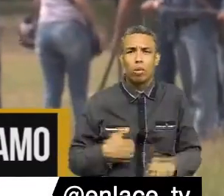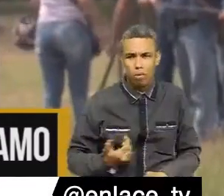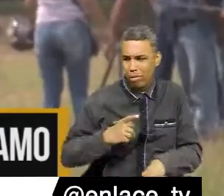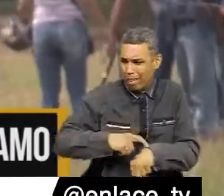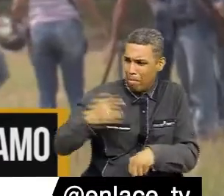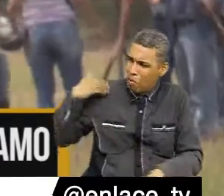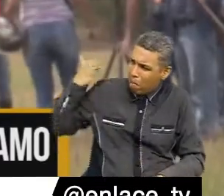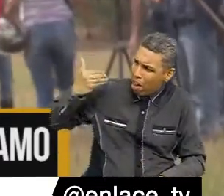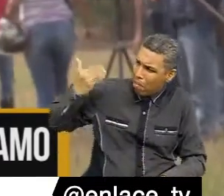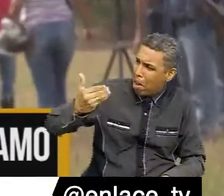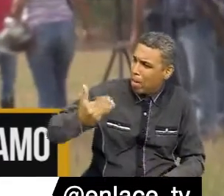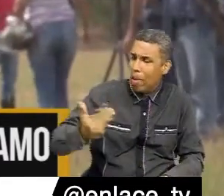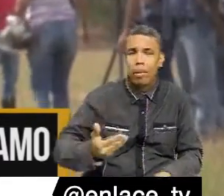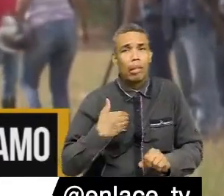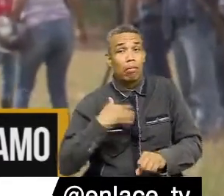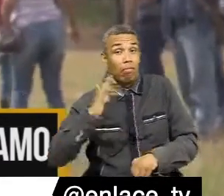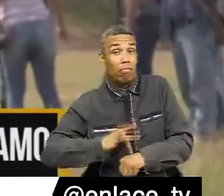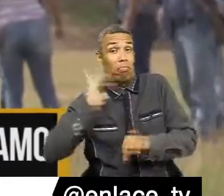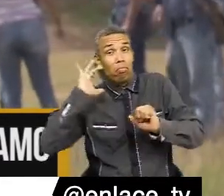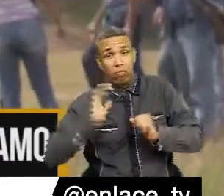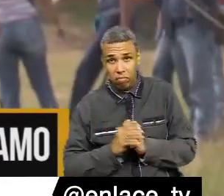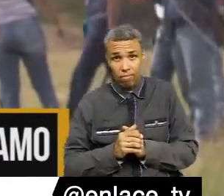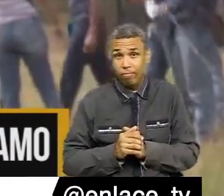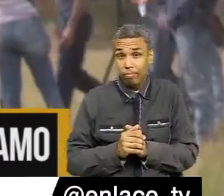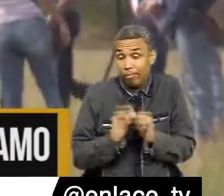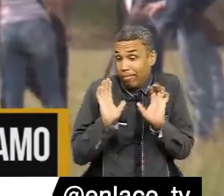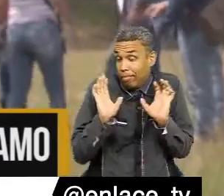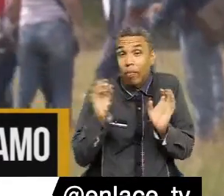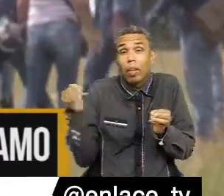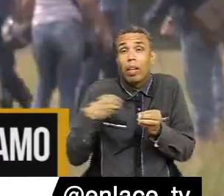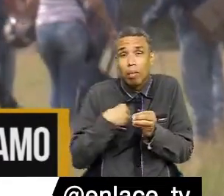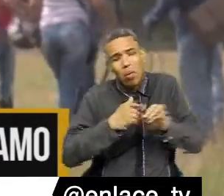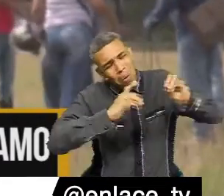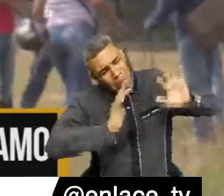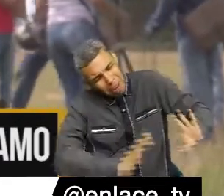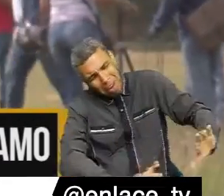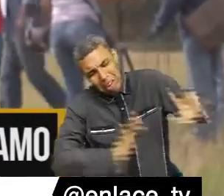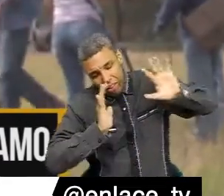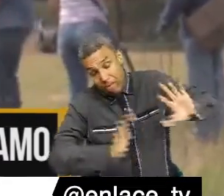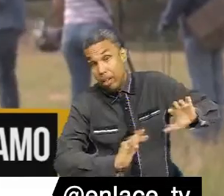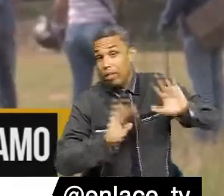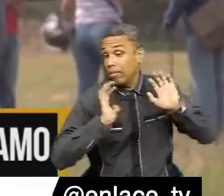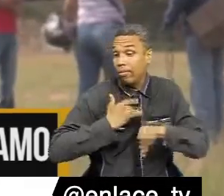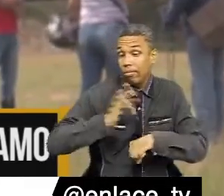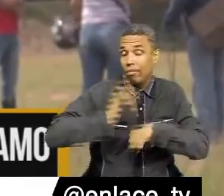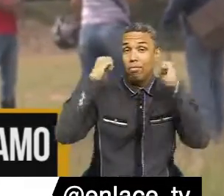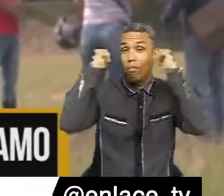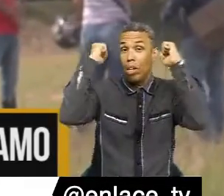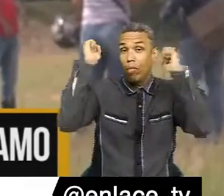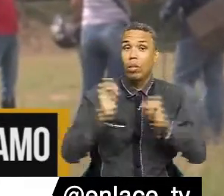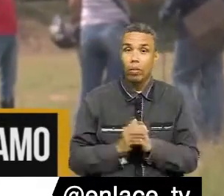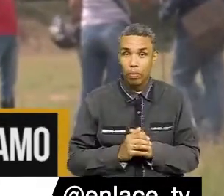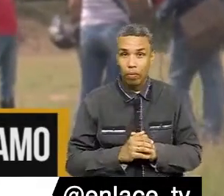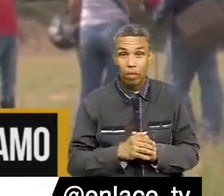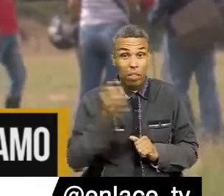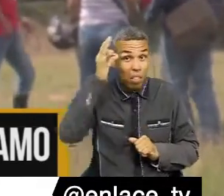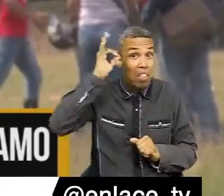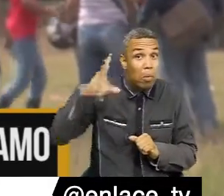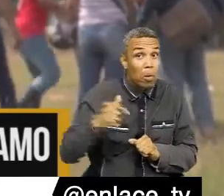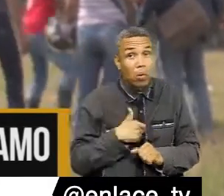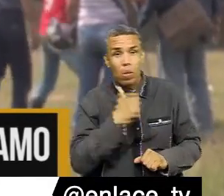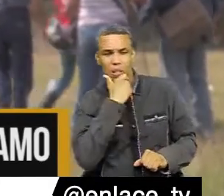cívico para que el gobierno, porque esa es la única solución que le tenemos nosotros colombianos, nos toca salir a protestar para que nos echen la policía, nos echen las demás,